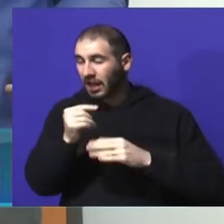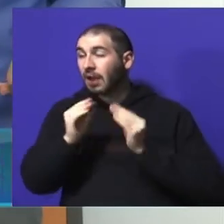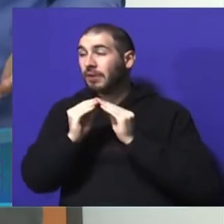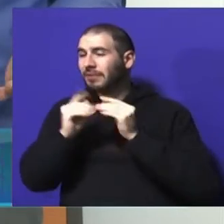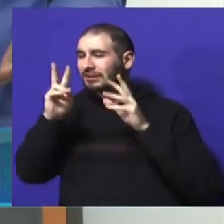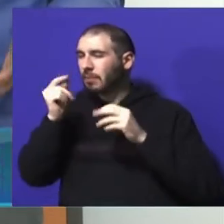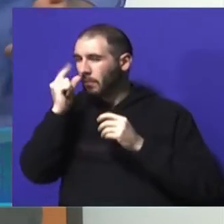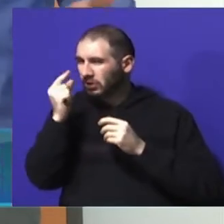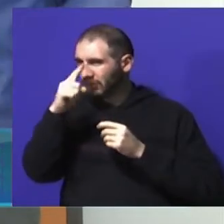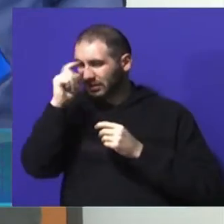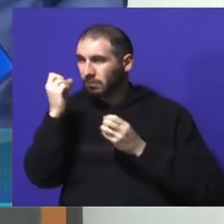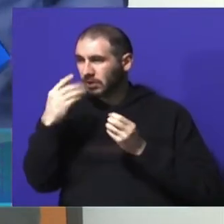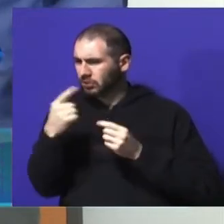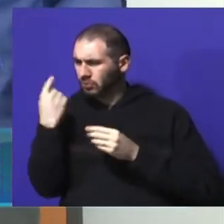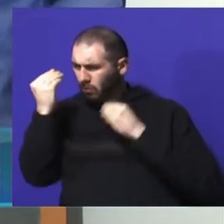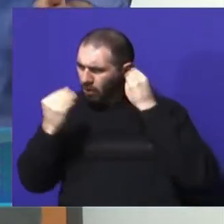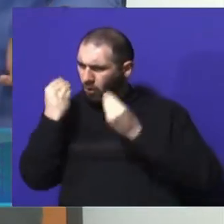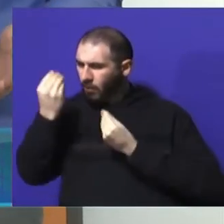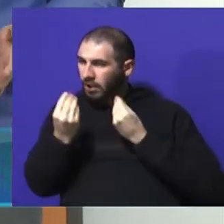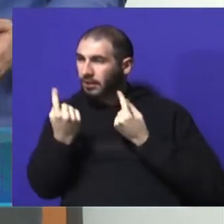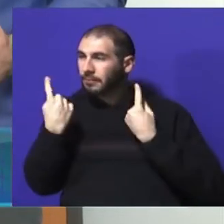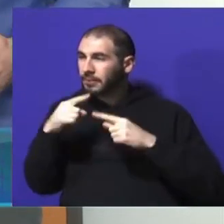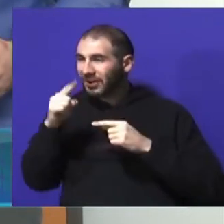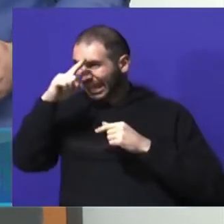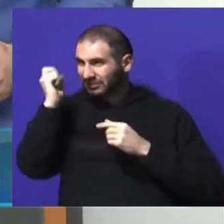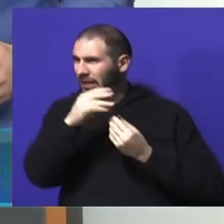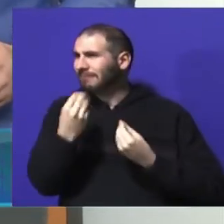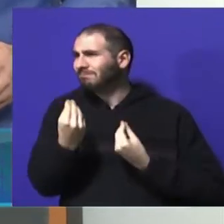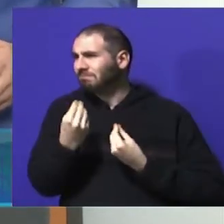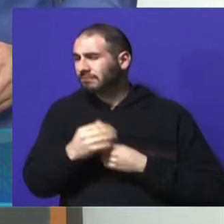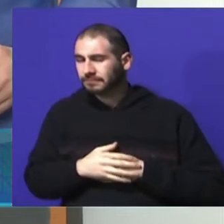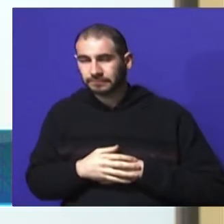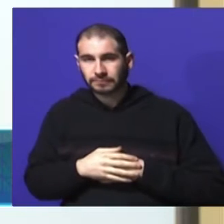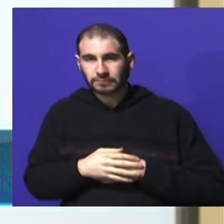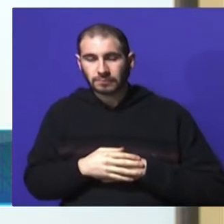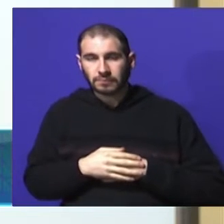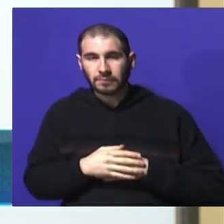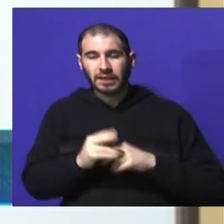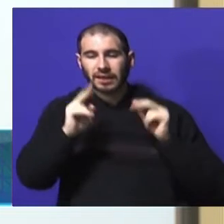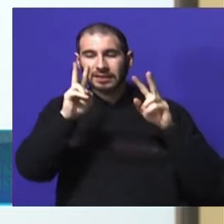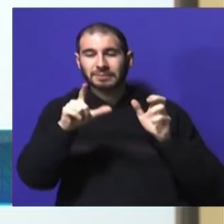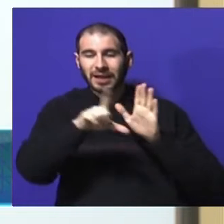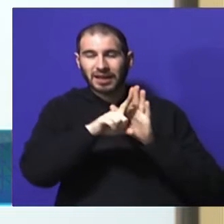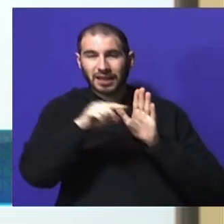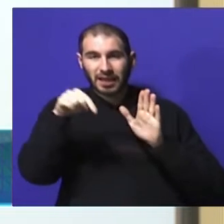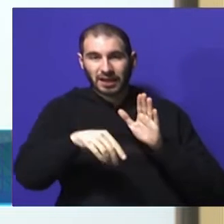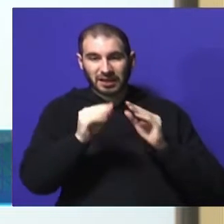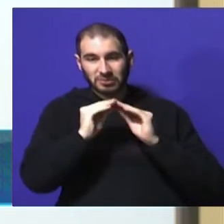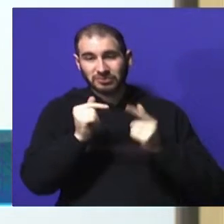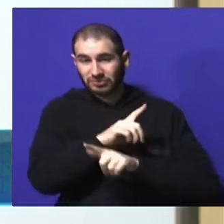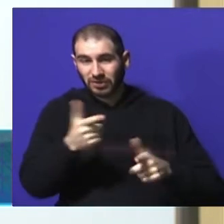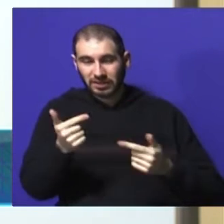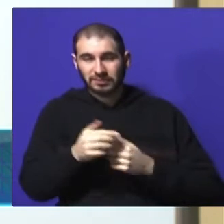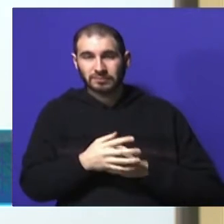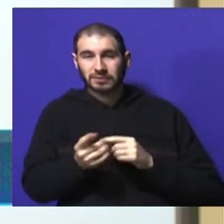nivel político, a nivel nacional, porque a nosotros nos preocupa mucho, pero no sé a nivel nacional cuál es la postura. A nivel legislativo no hay discusión al